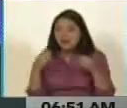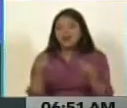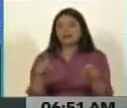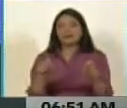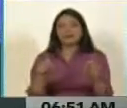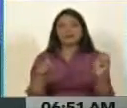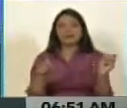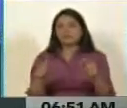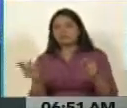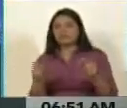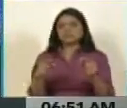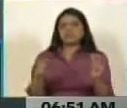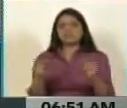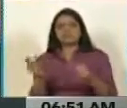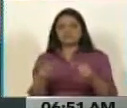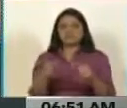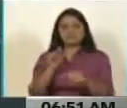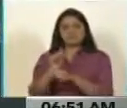cualquier iniciativa